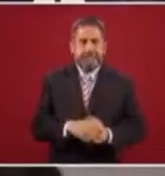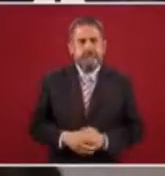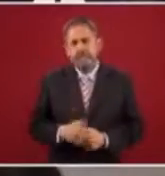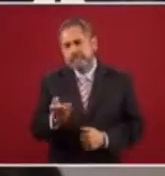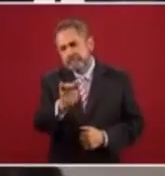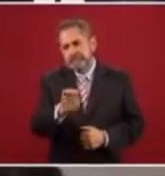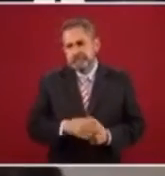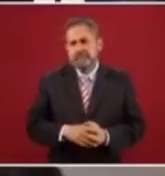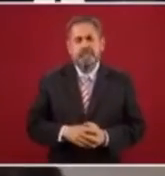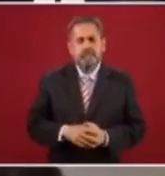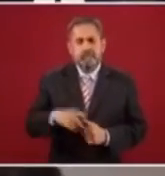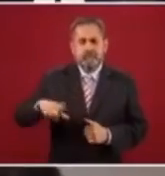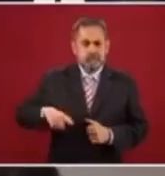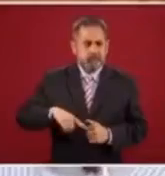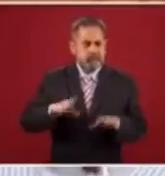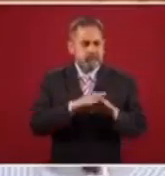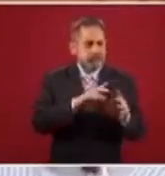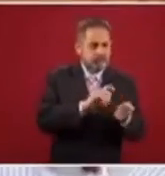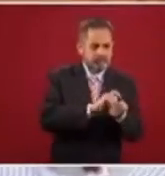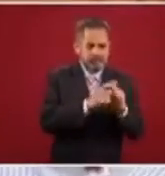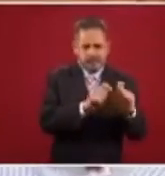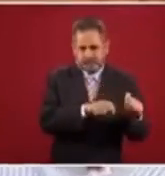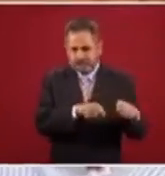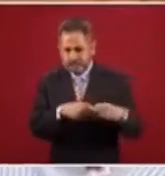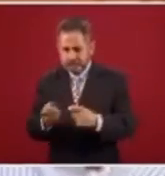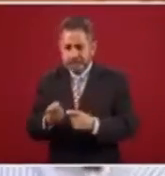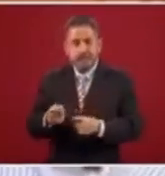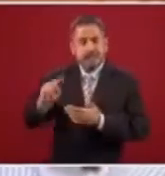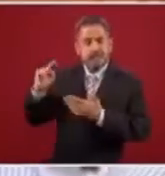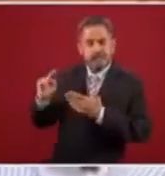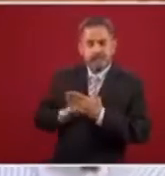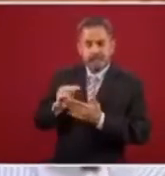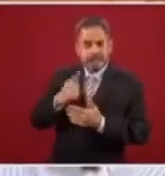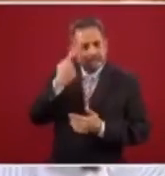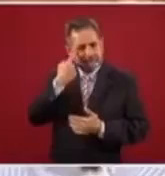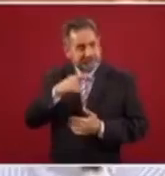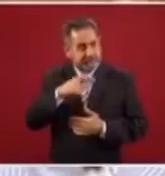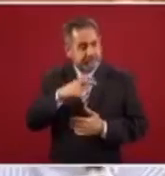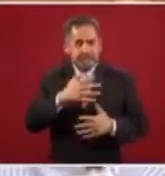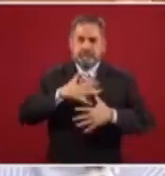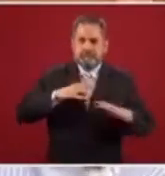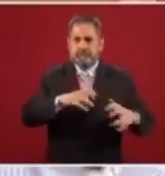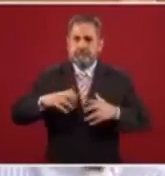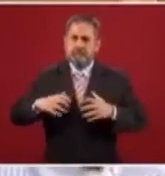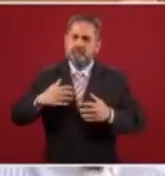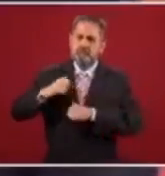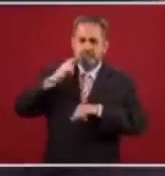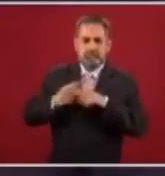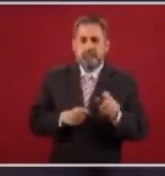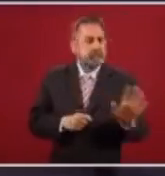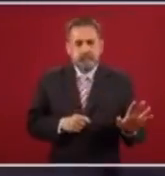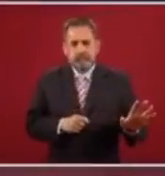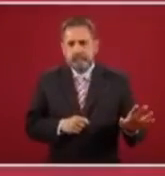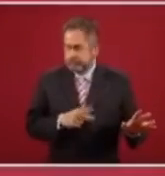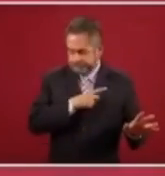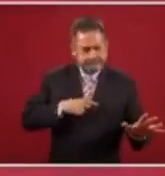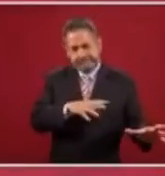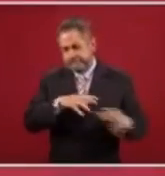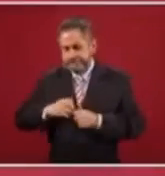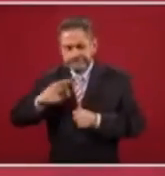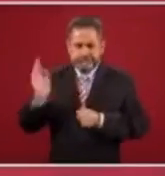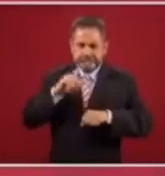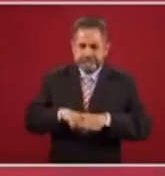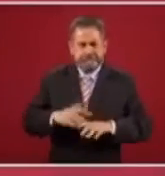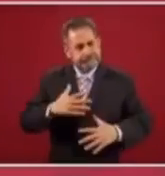Presidente, su gobierno aceptaría un esquema de transición en el que se pudiera firmar con la federación, pero no se centralizara el servicio de salud, ¿o eso es imposible? No, tenemos que federalizar,